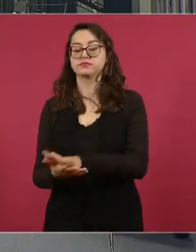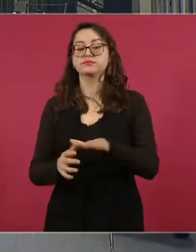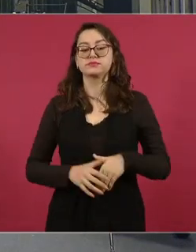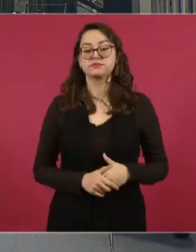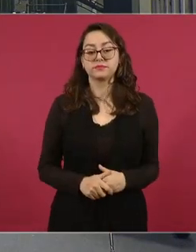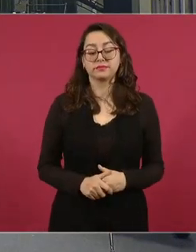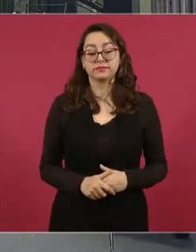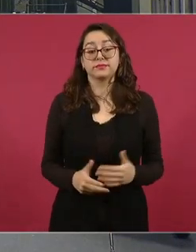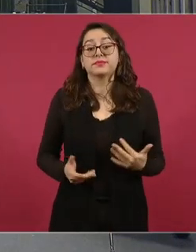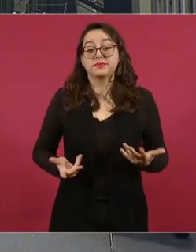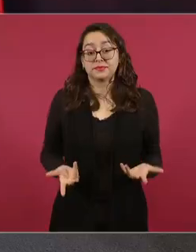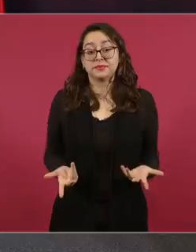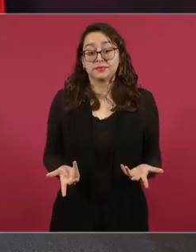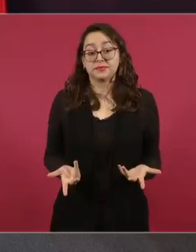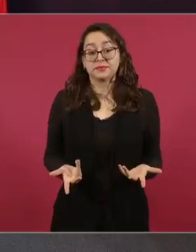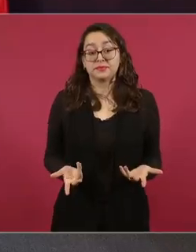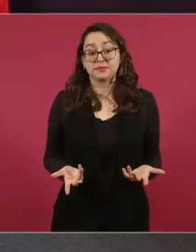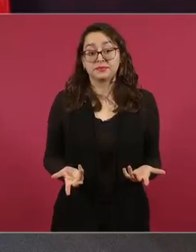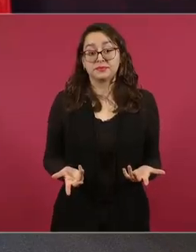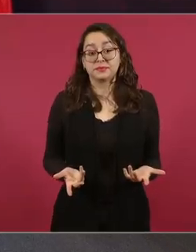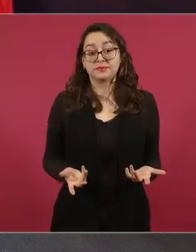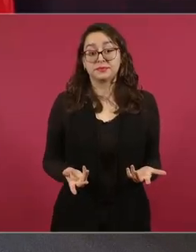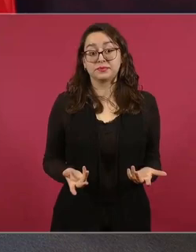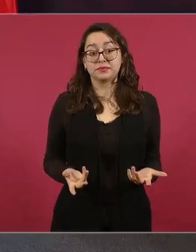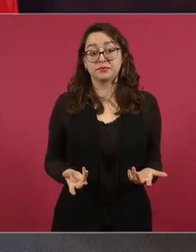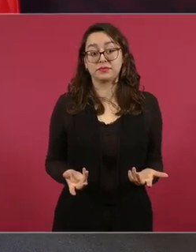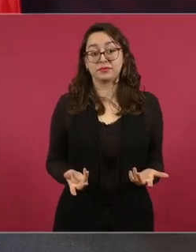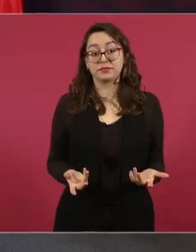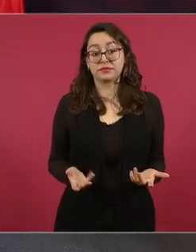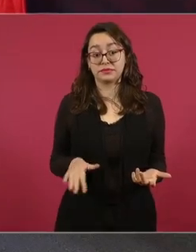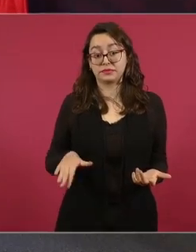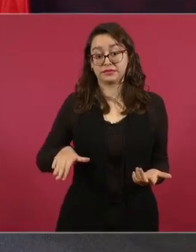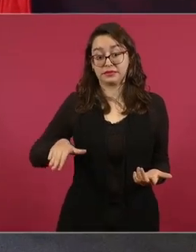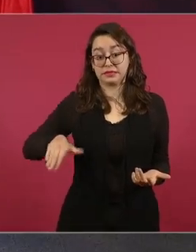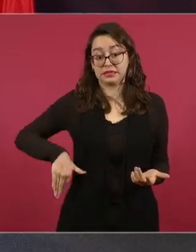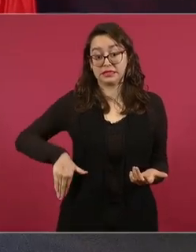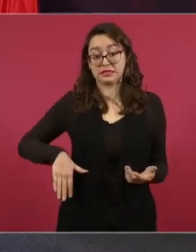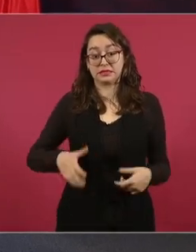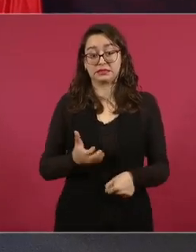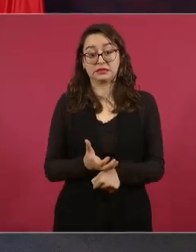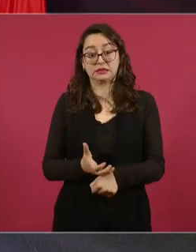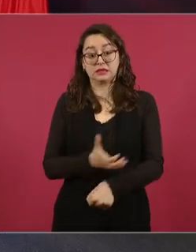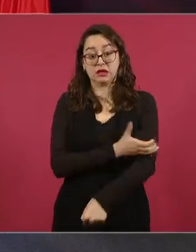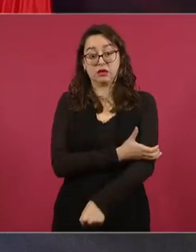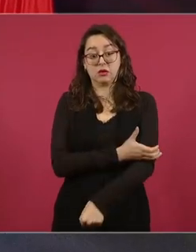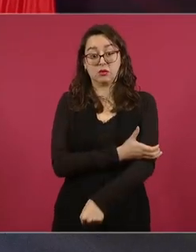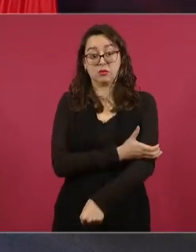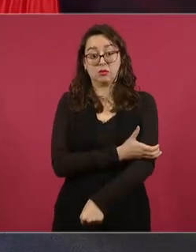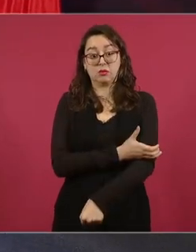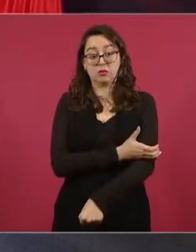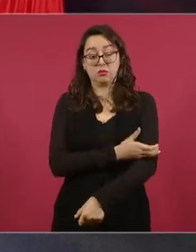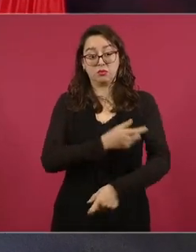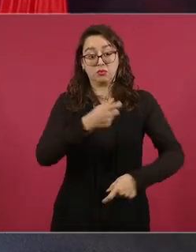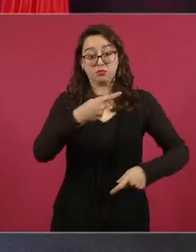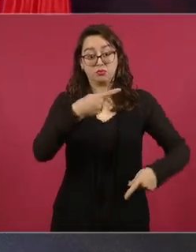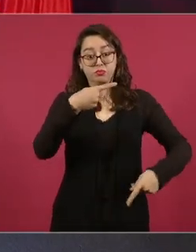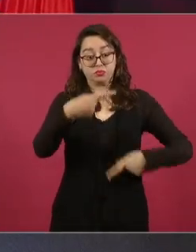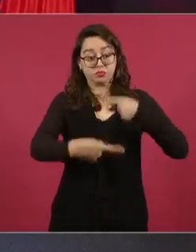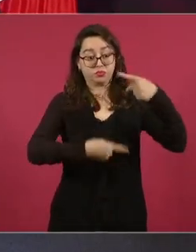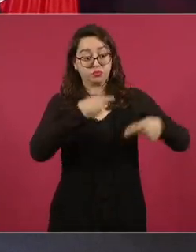Entonces, como el compañero que viene a hacernos preguntas